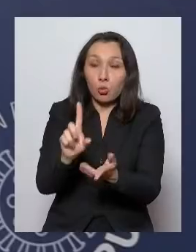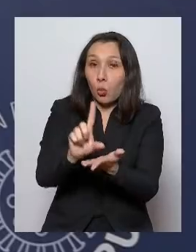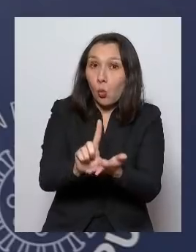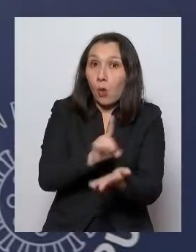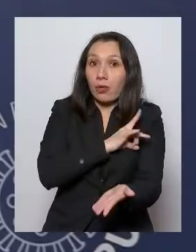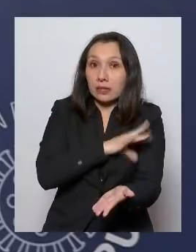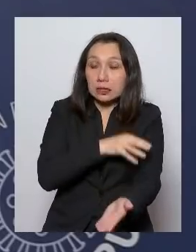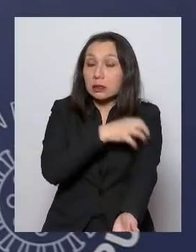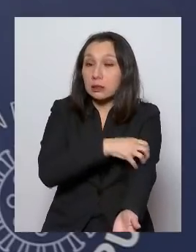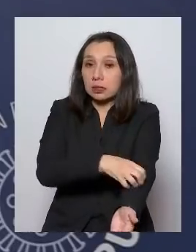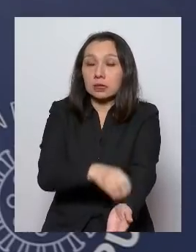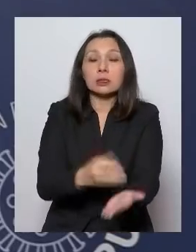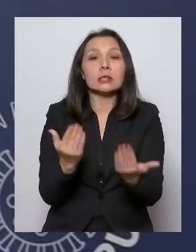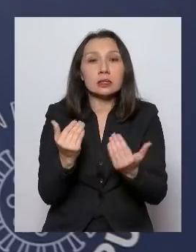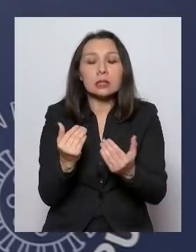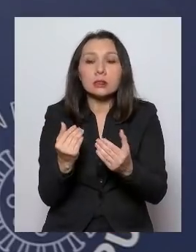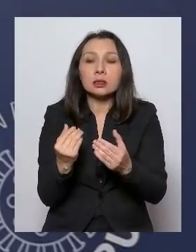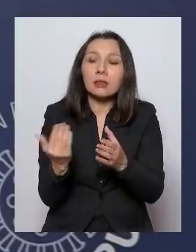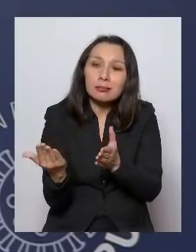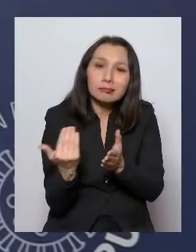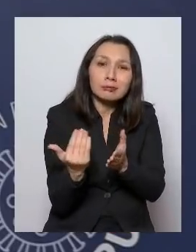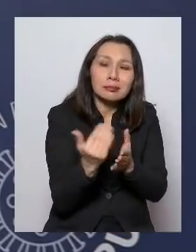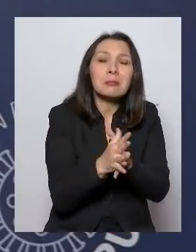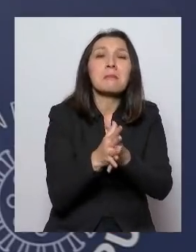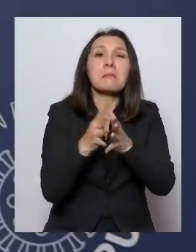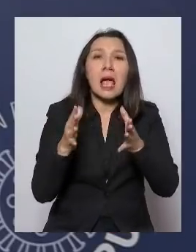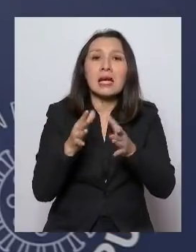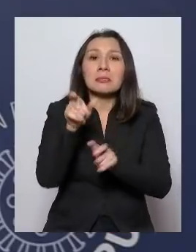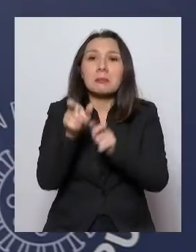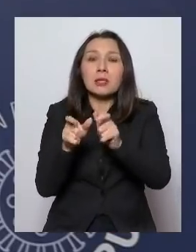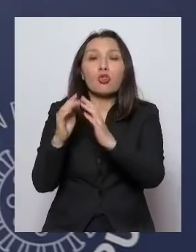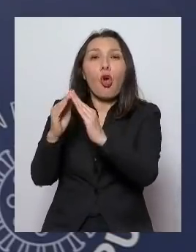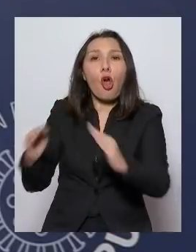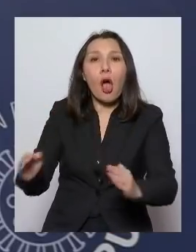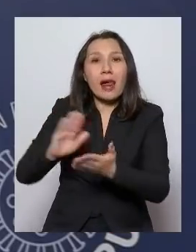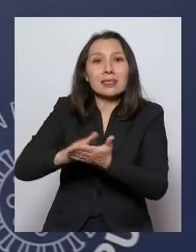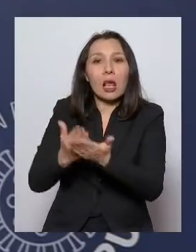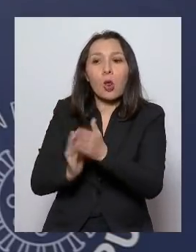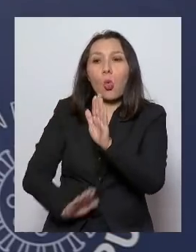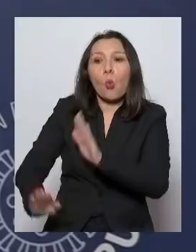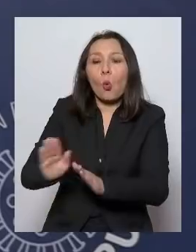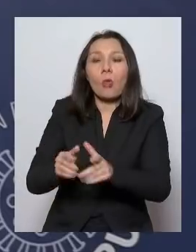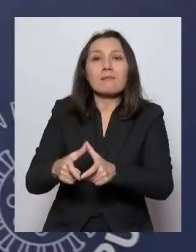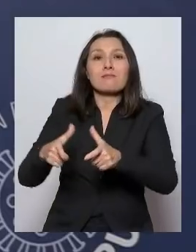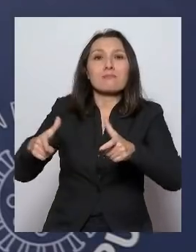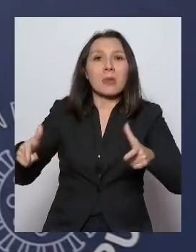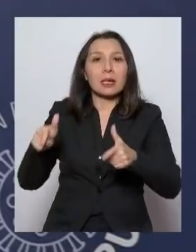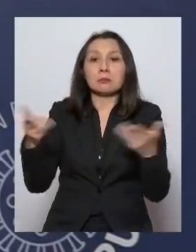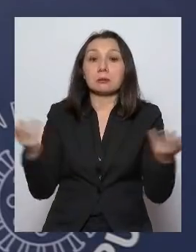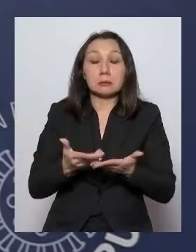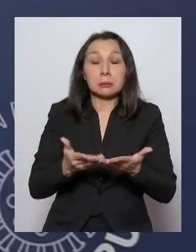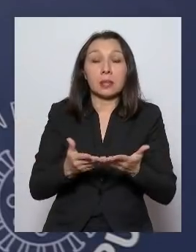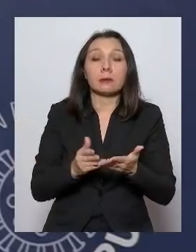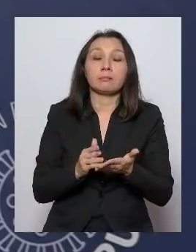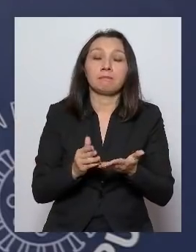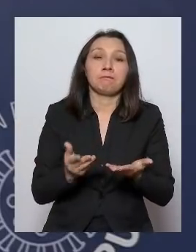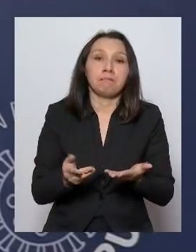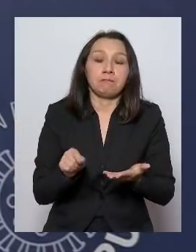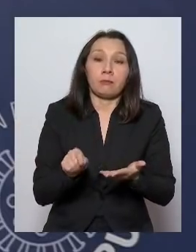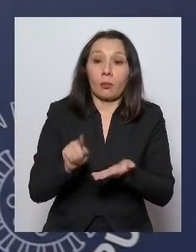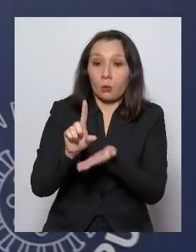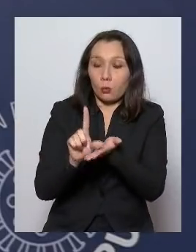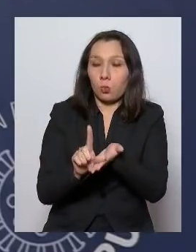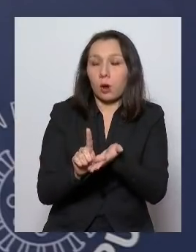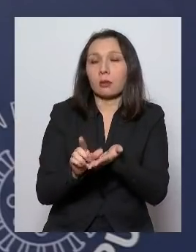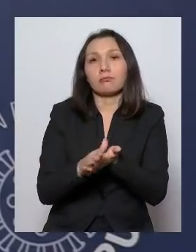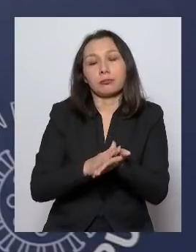país, necesitamos incorporar más cupos de residencia sanitaria para que efectivamente en